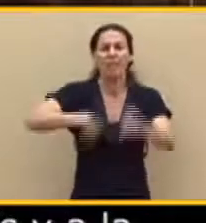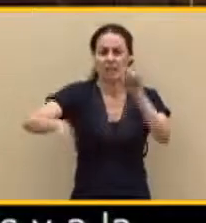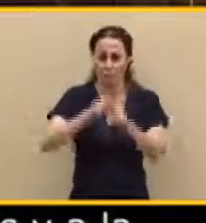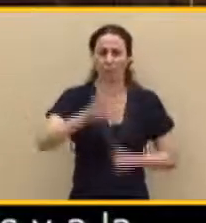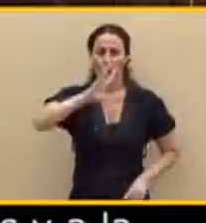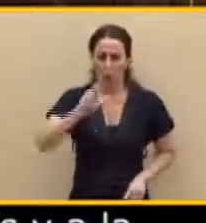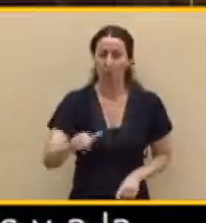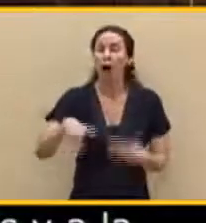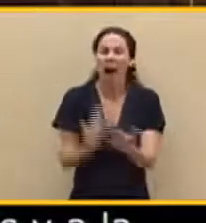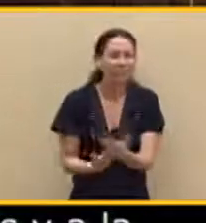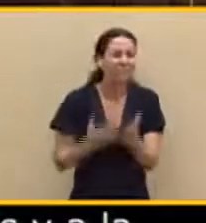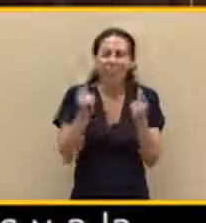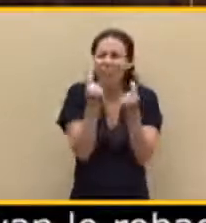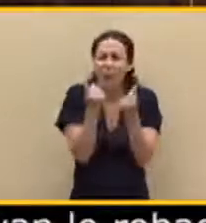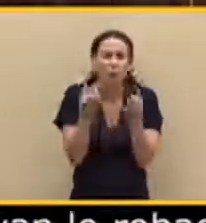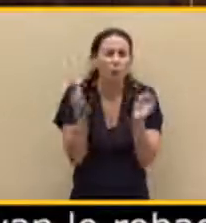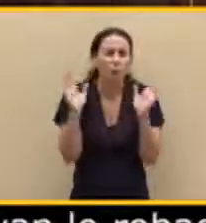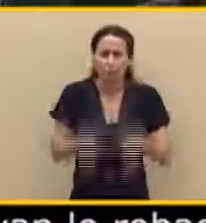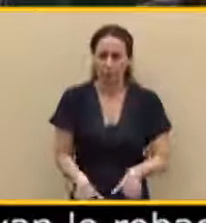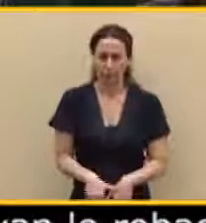último céntimo.